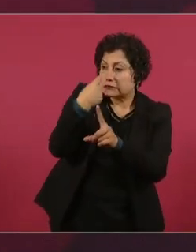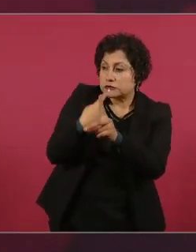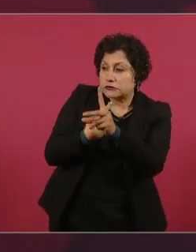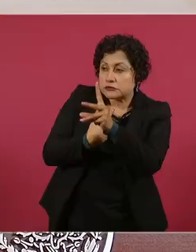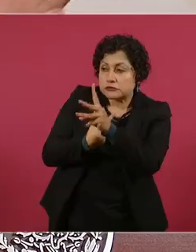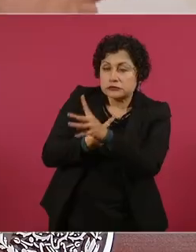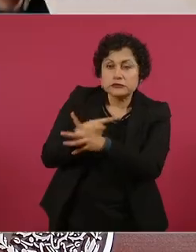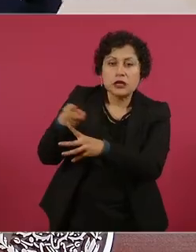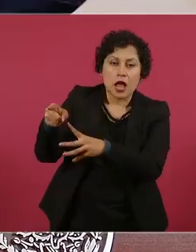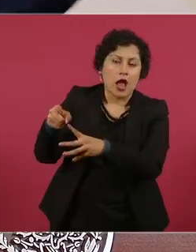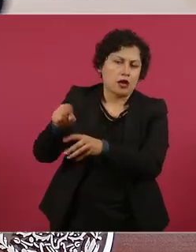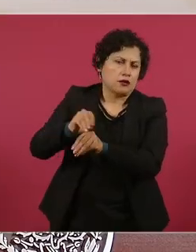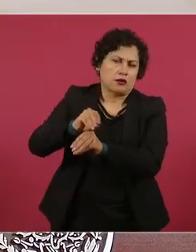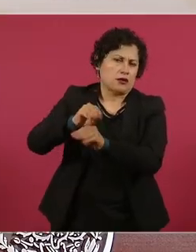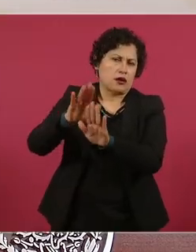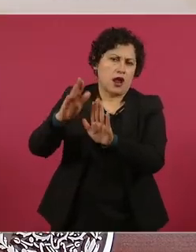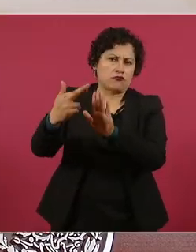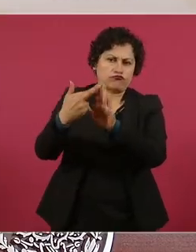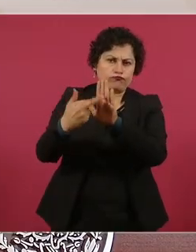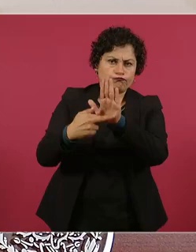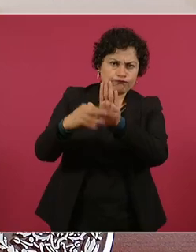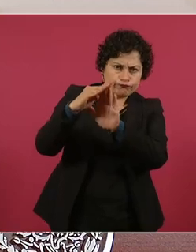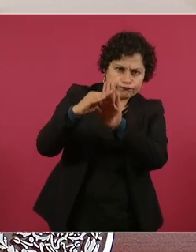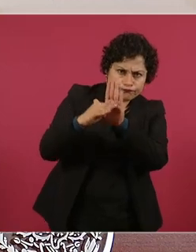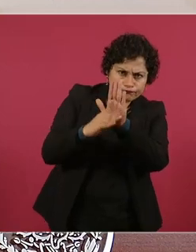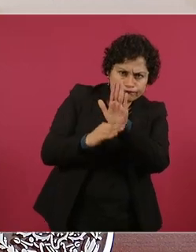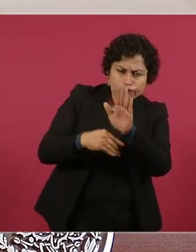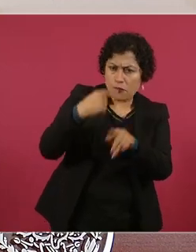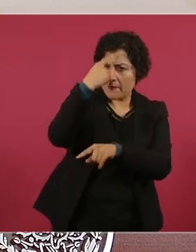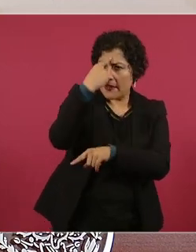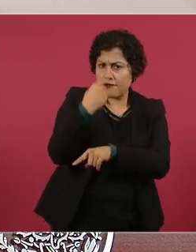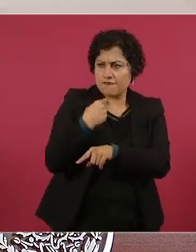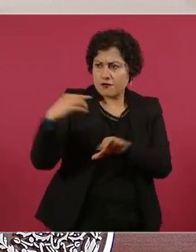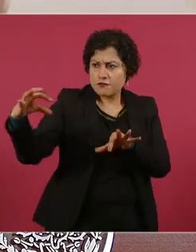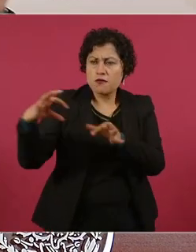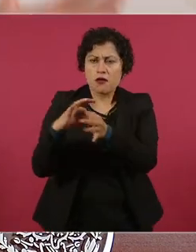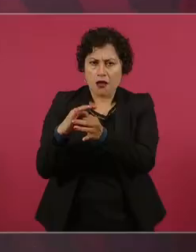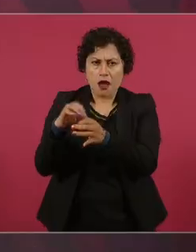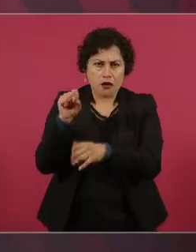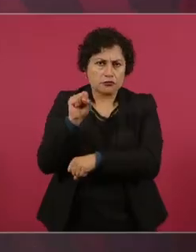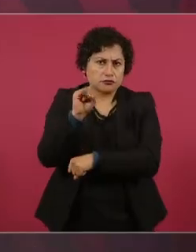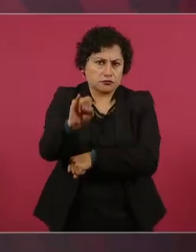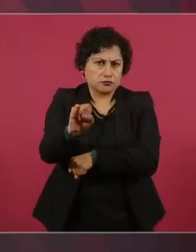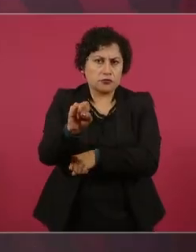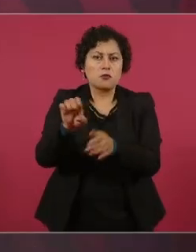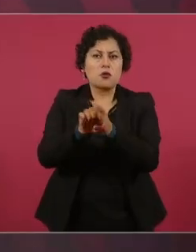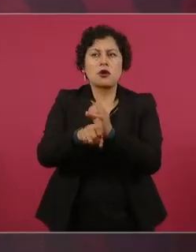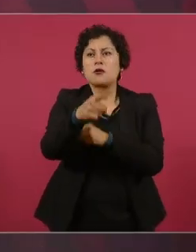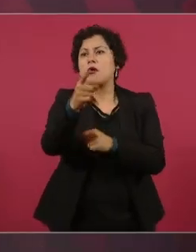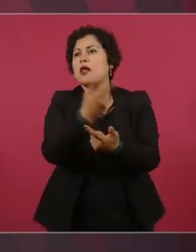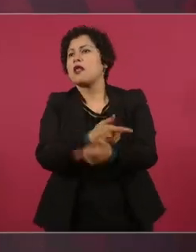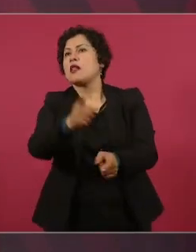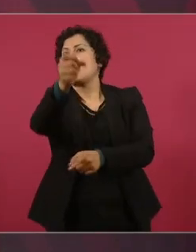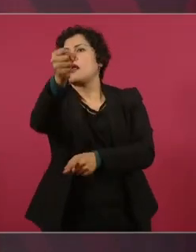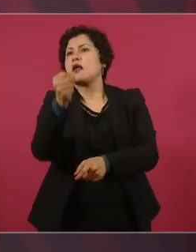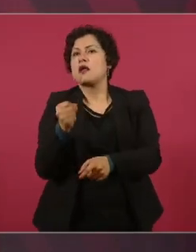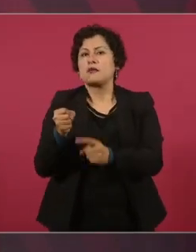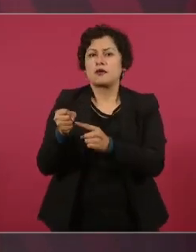no cualquiera puede ser candidato a juez, pues tiene que ser un abogado